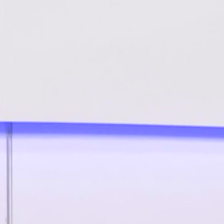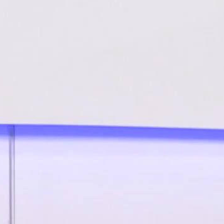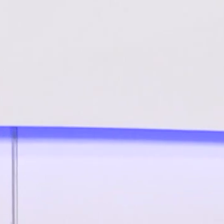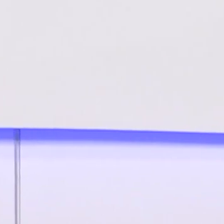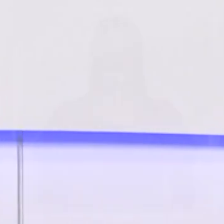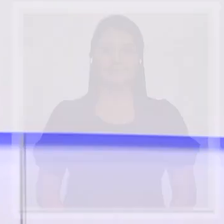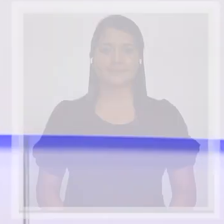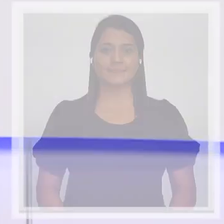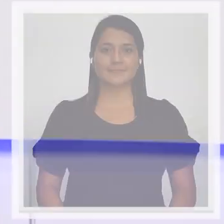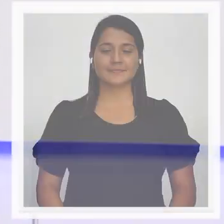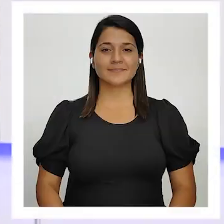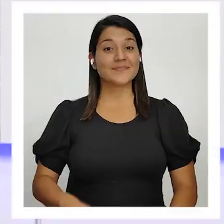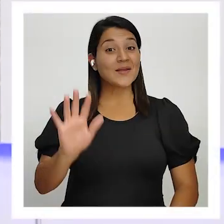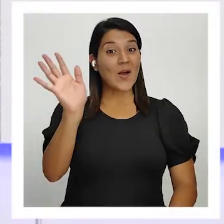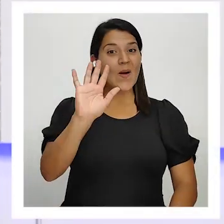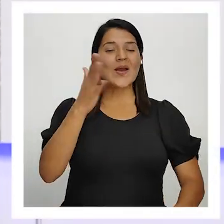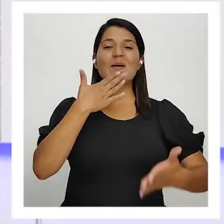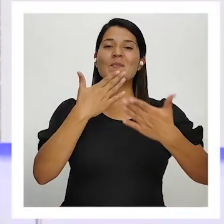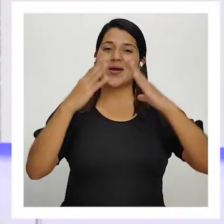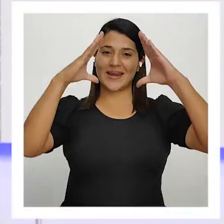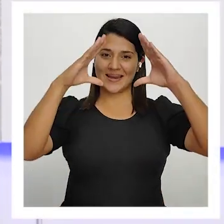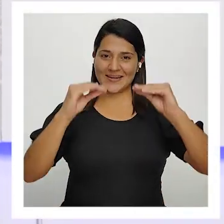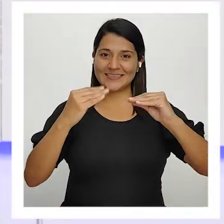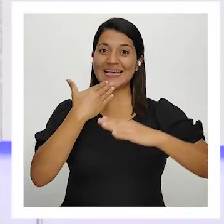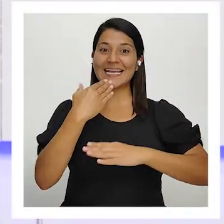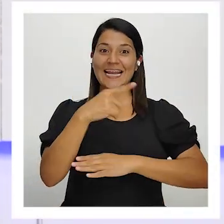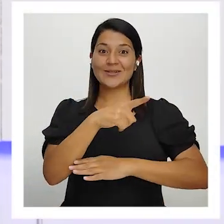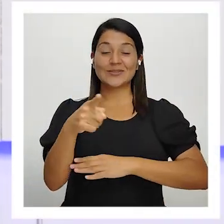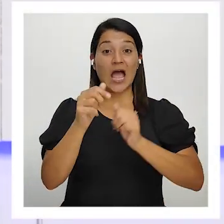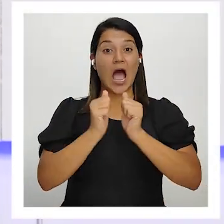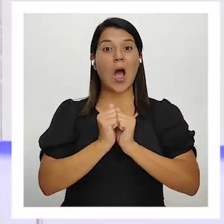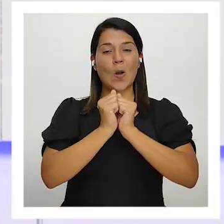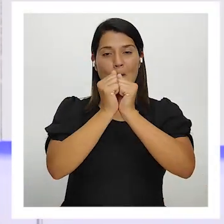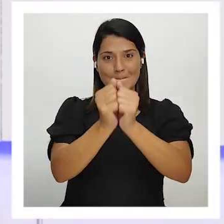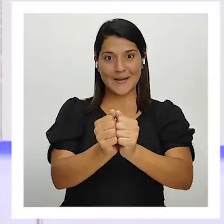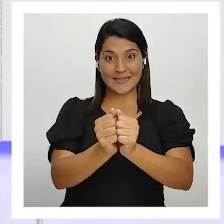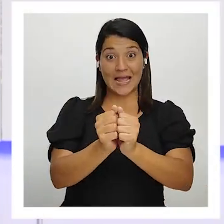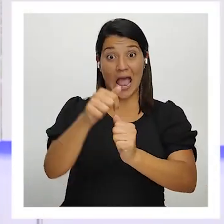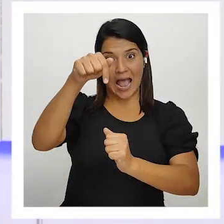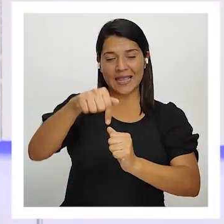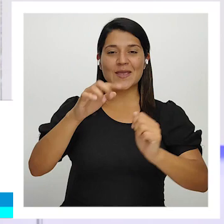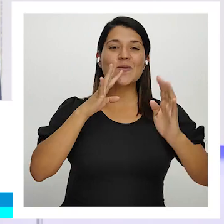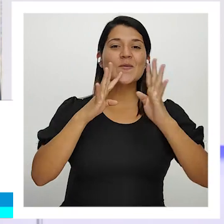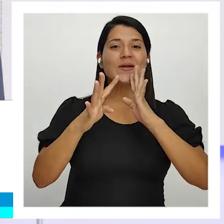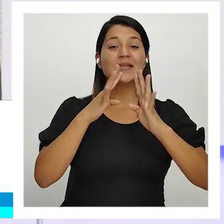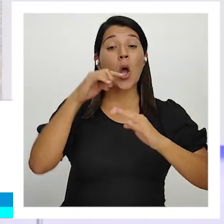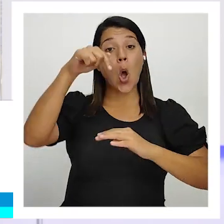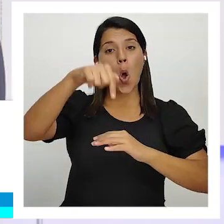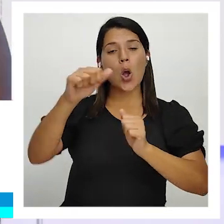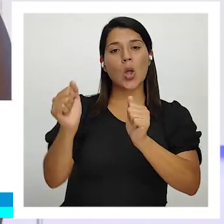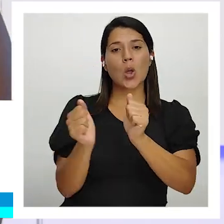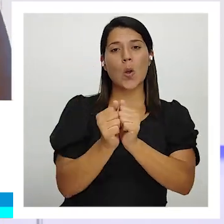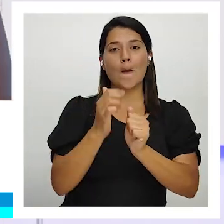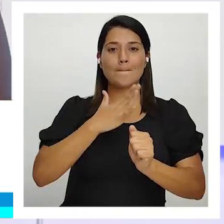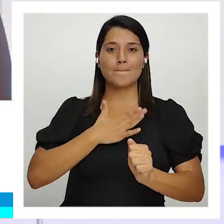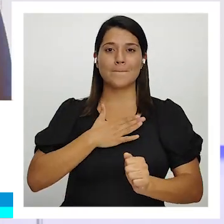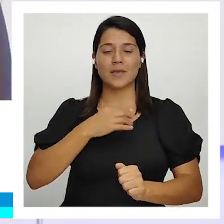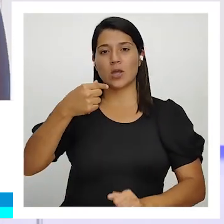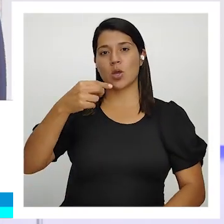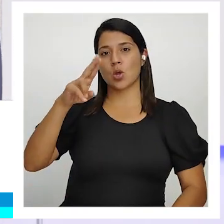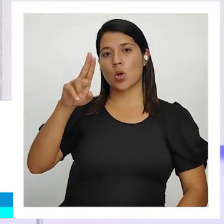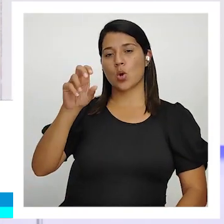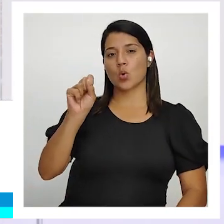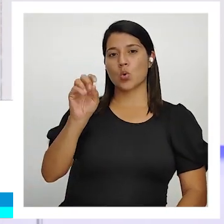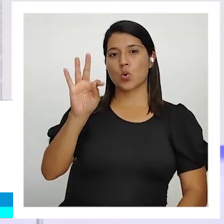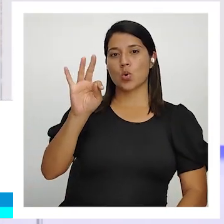Hola, muy buenas noches. Gracias por acompañarnos a este Conversamos. Hoy se encuentra conmigo don Gustavo Román, quien es director general